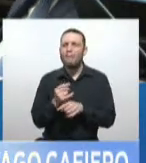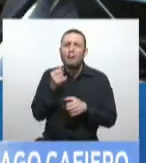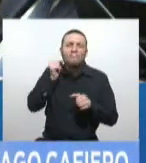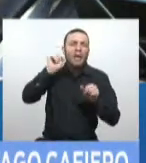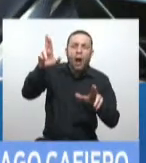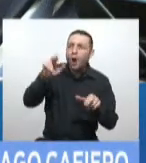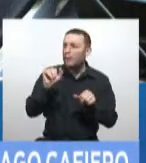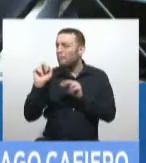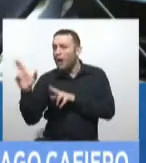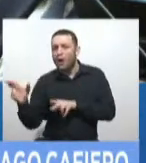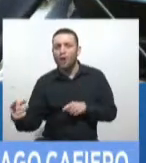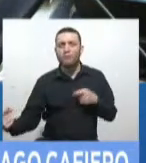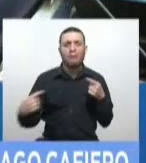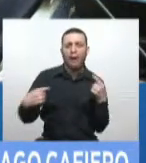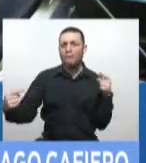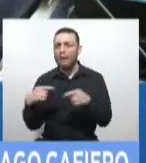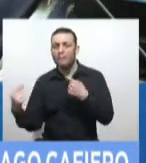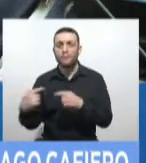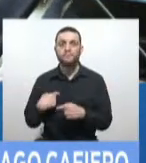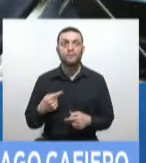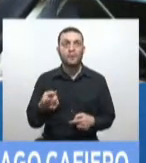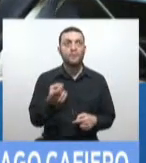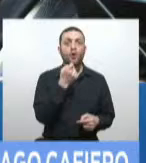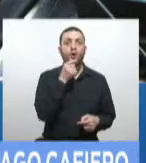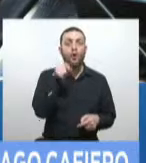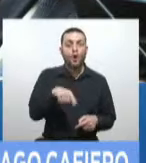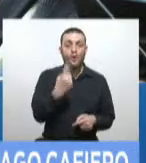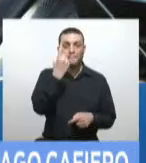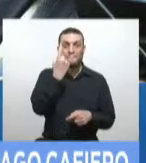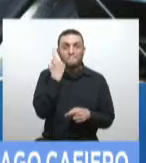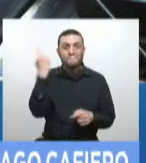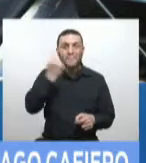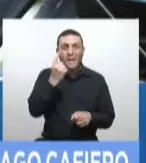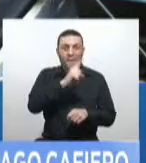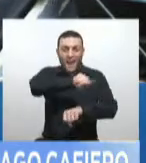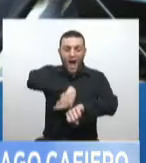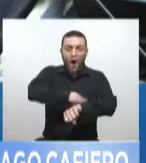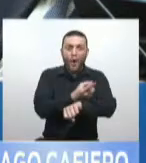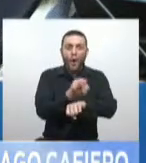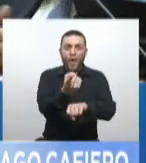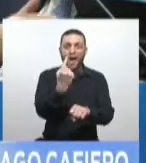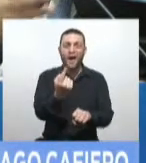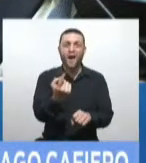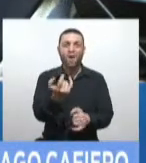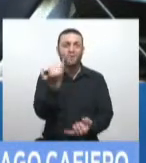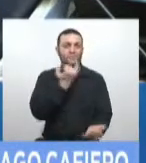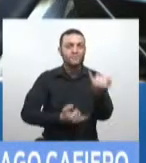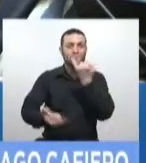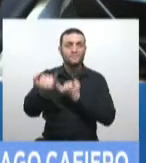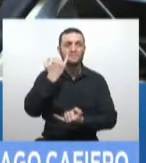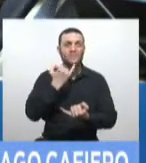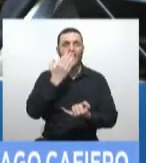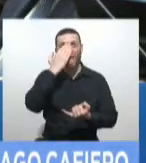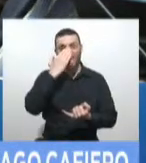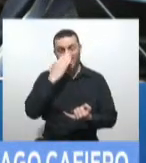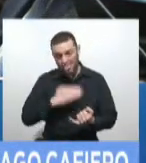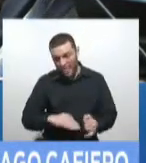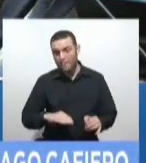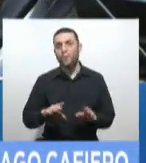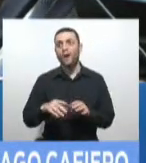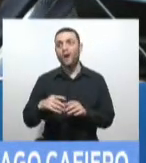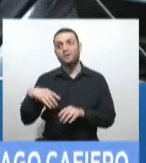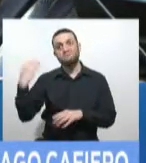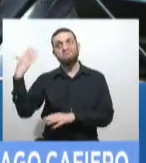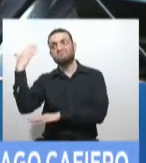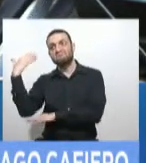ahí esquivó la pregunta el jefe de gabinete Santiago Cafiero, hizo una gambeta a todas las preguntas que le